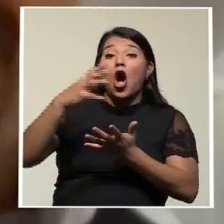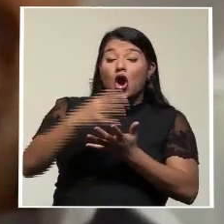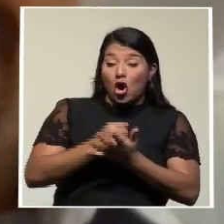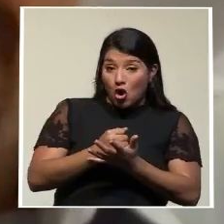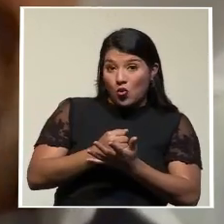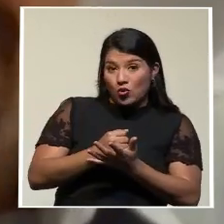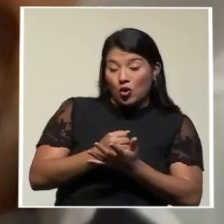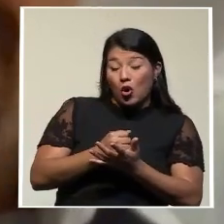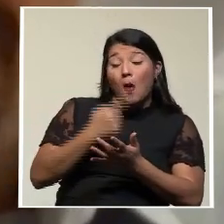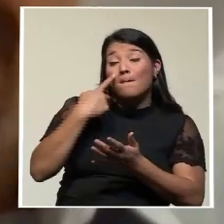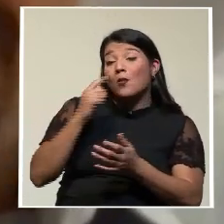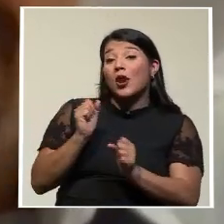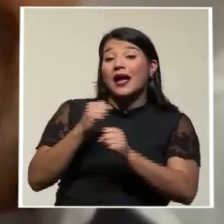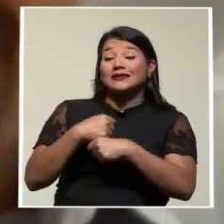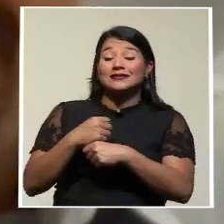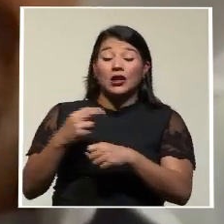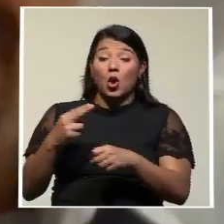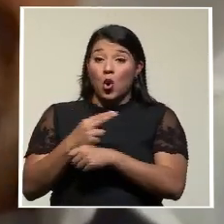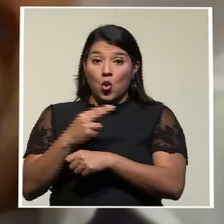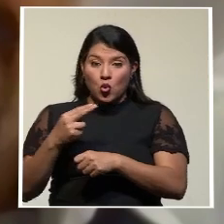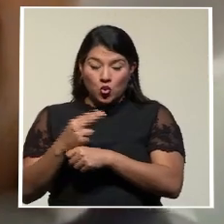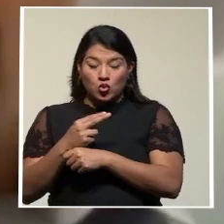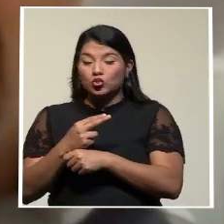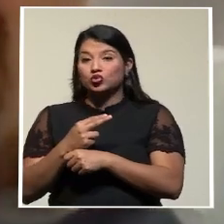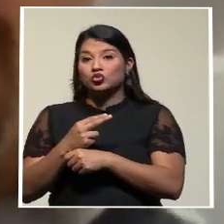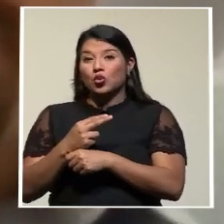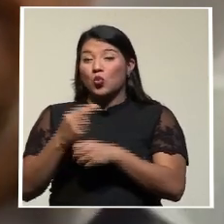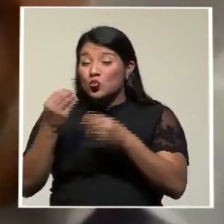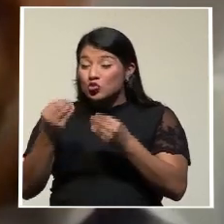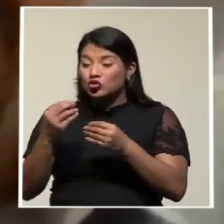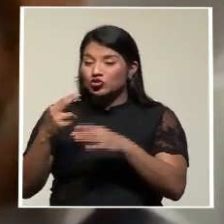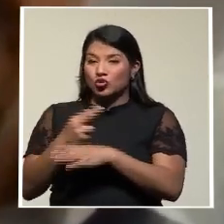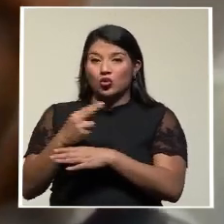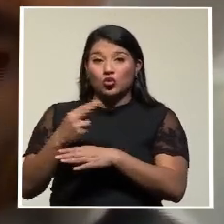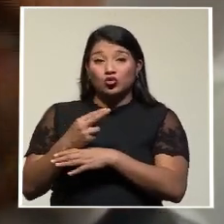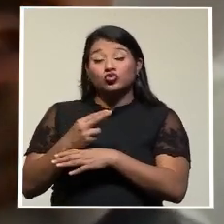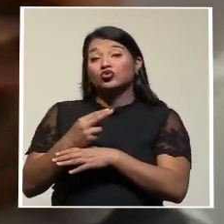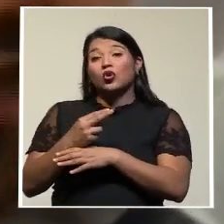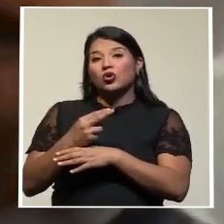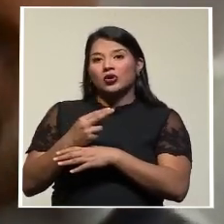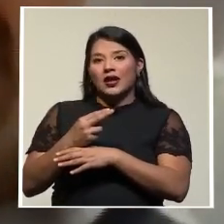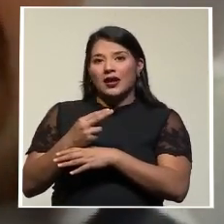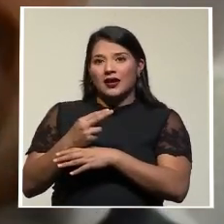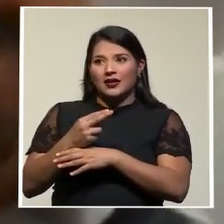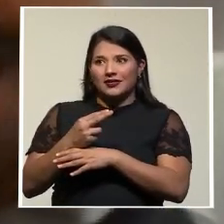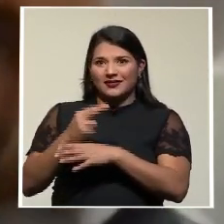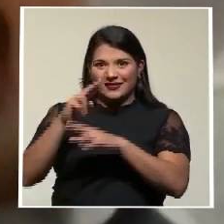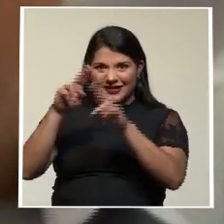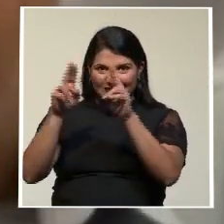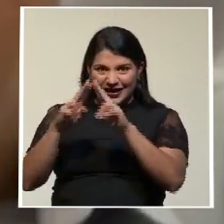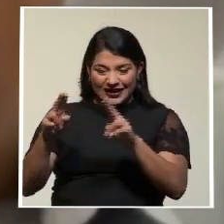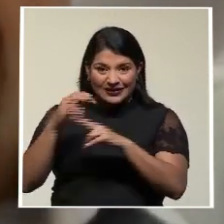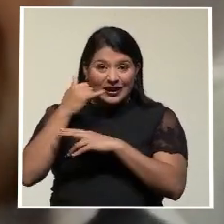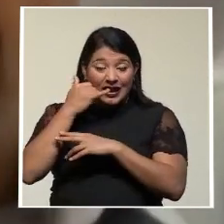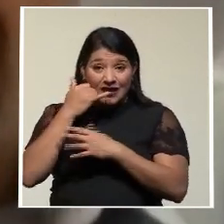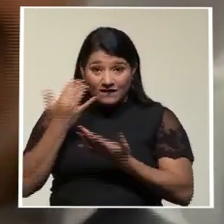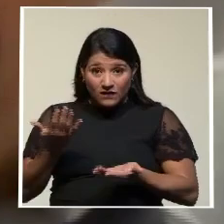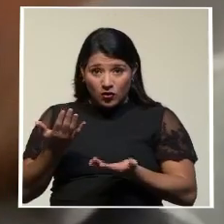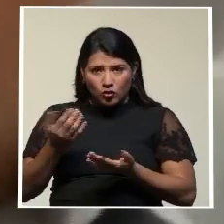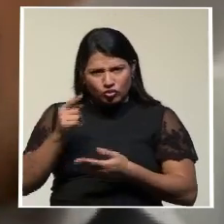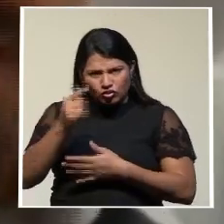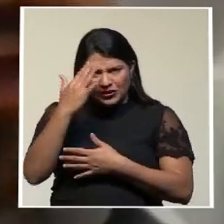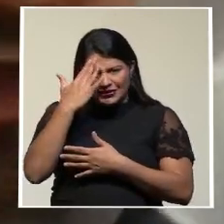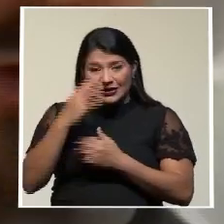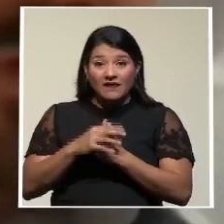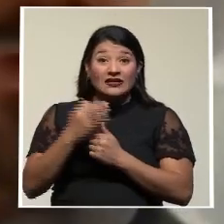hacer un gran uso o mucho uso de los datos del teléfono, y la gente sabe de qué estamos hablando, de si usted baja